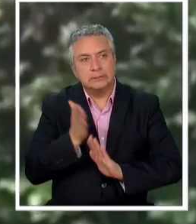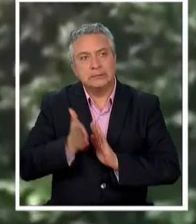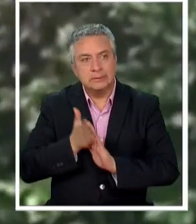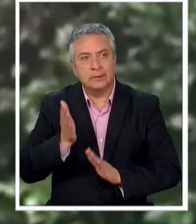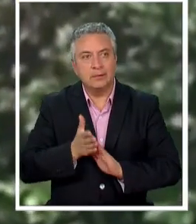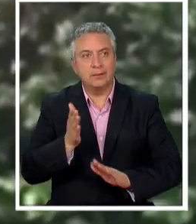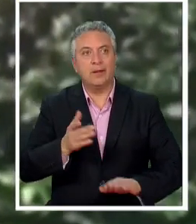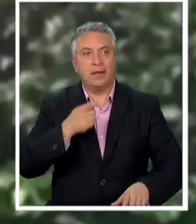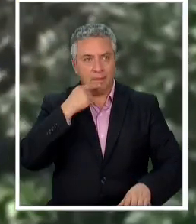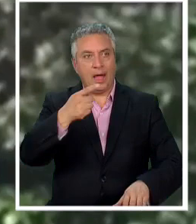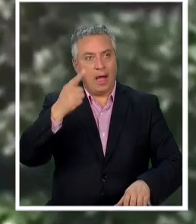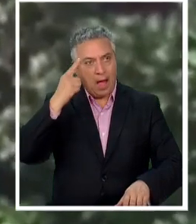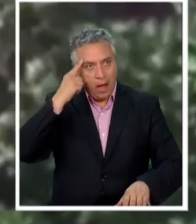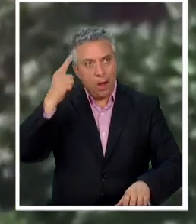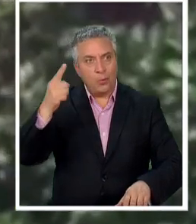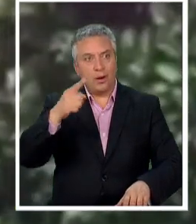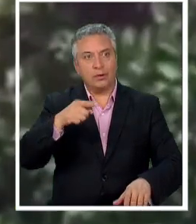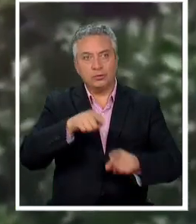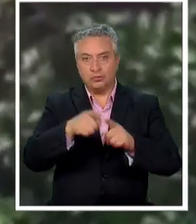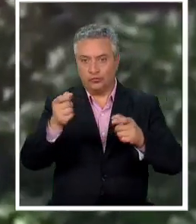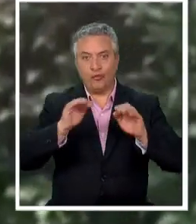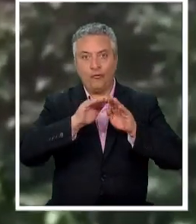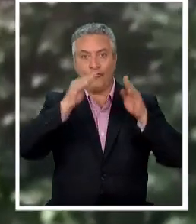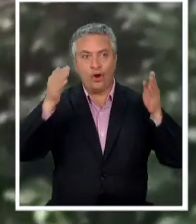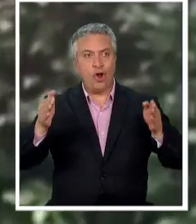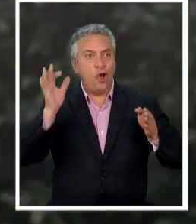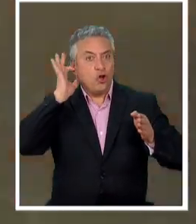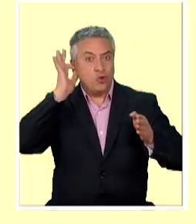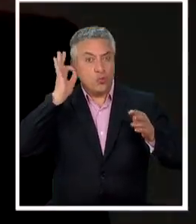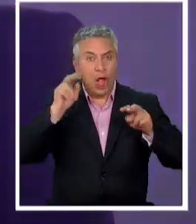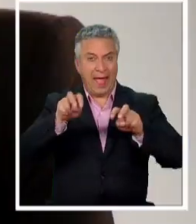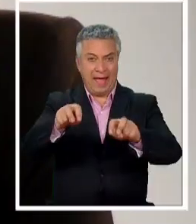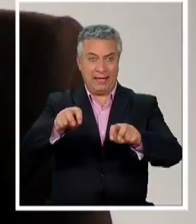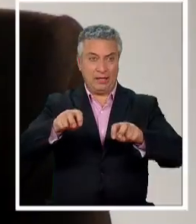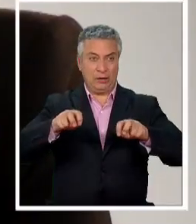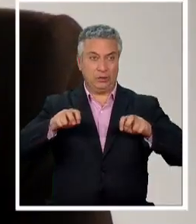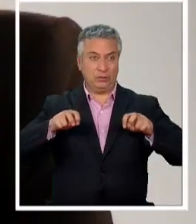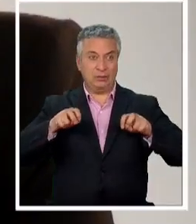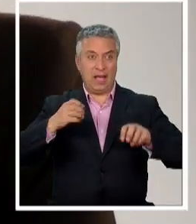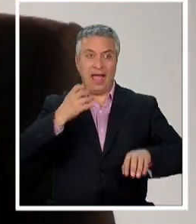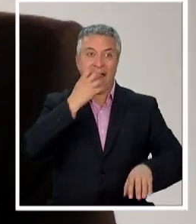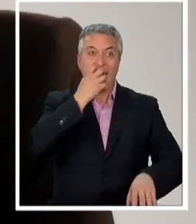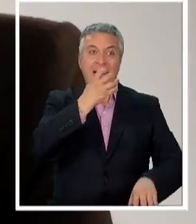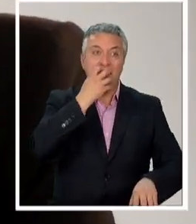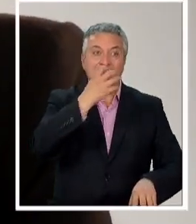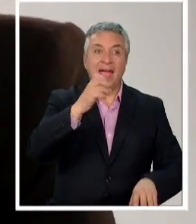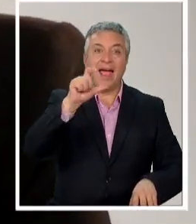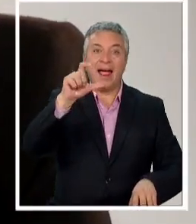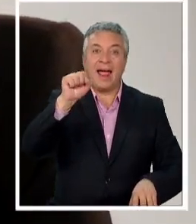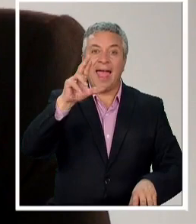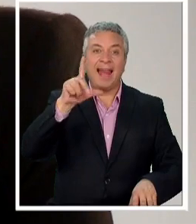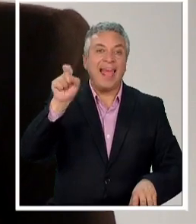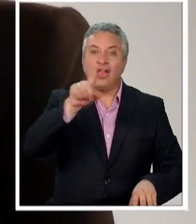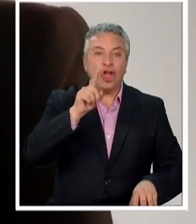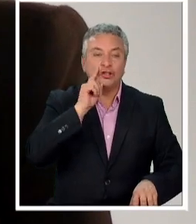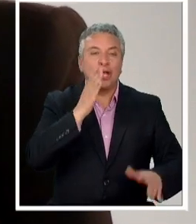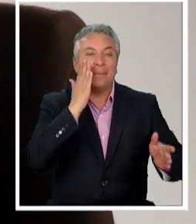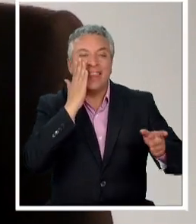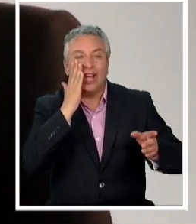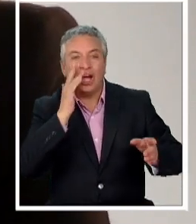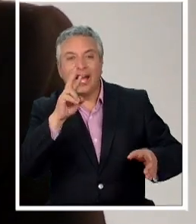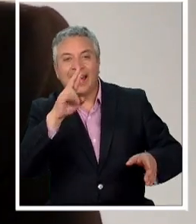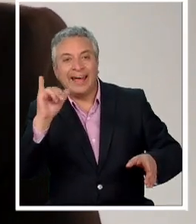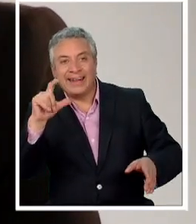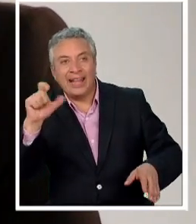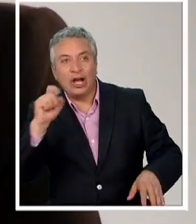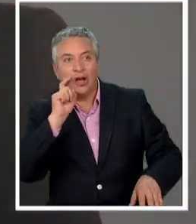que pasó un furgón lleno de mujeres y que gritaban, ¡Carlitos, mijito rico! Y yo quedé así como...